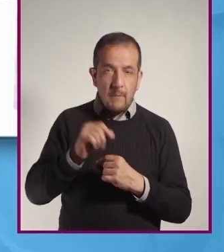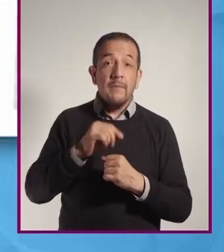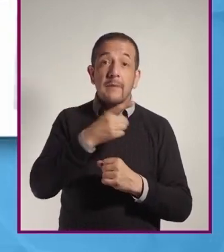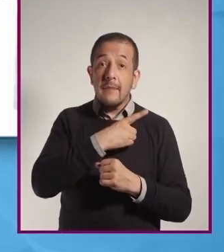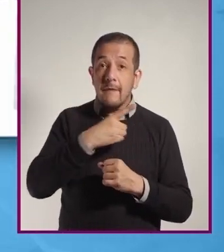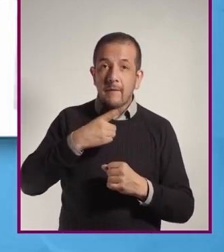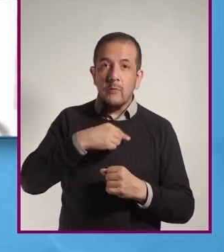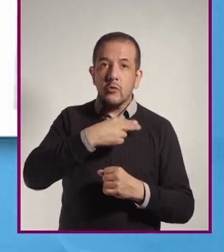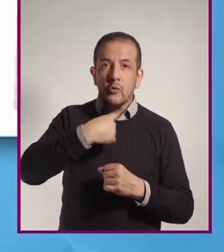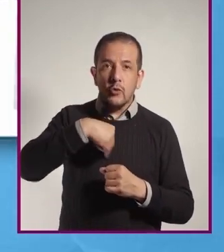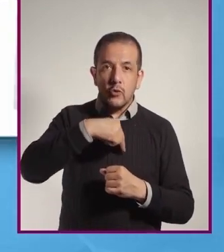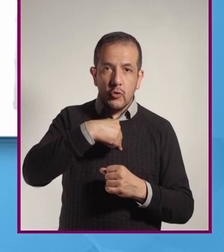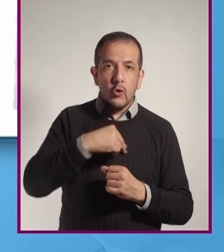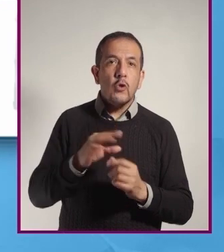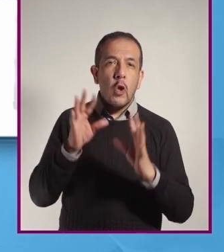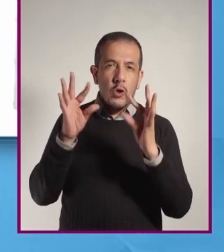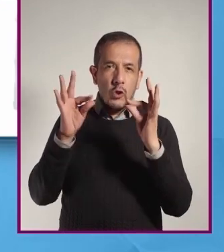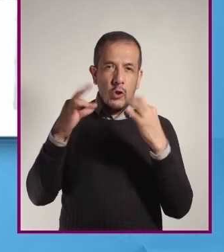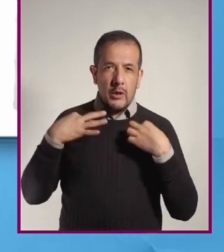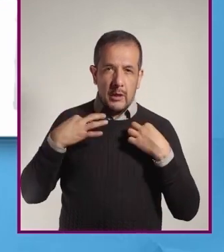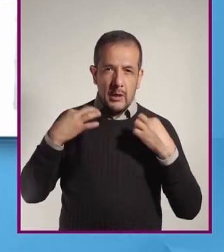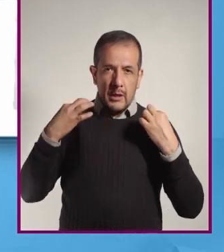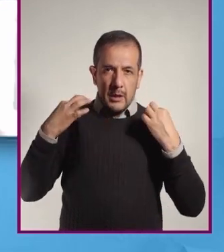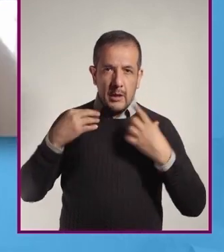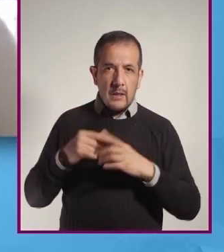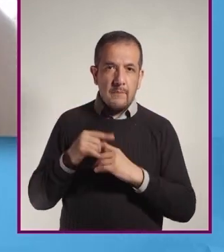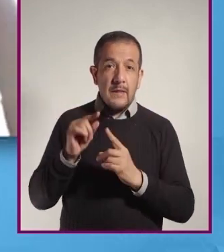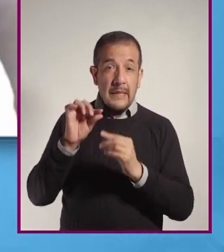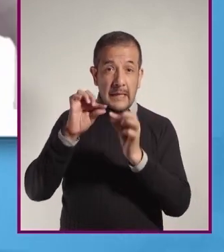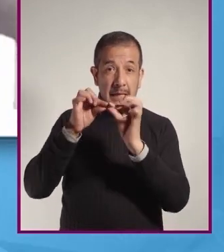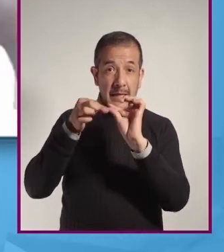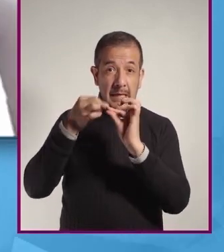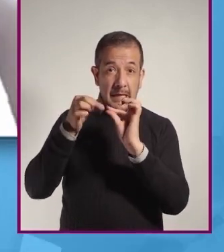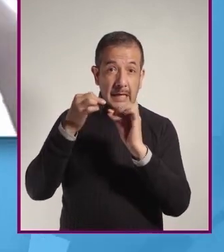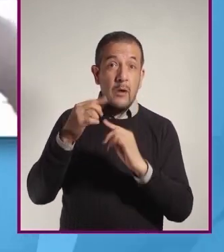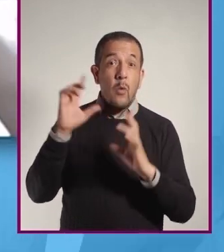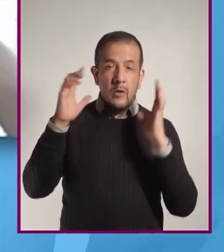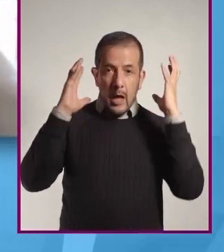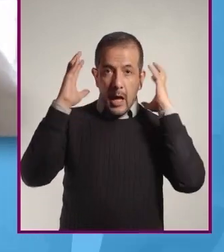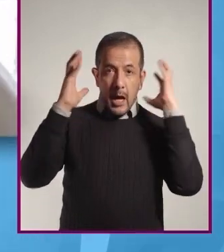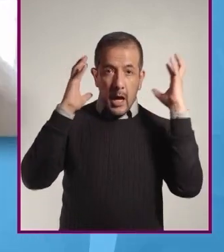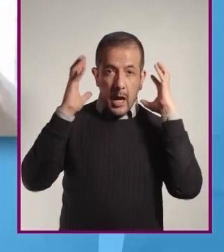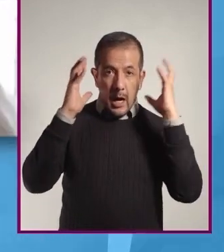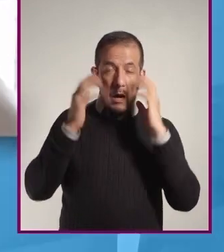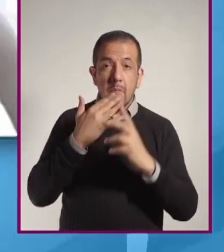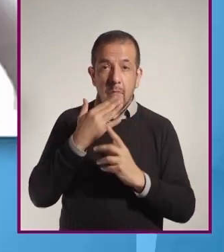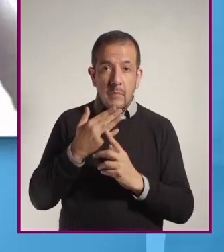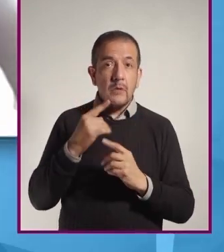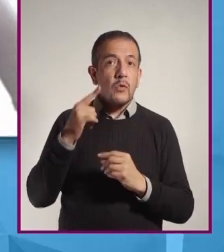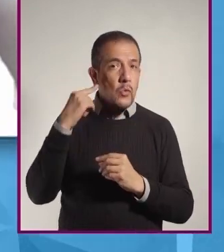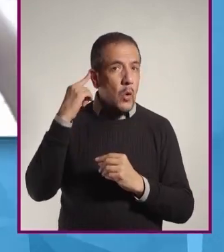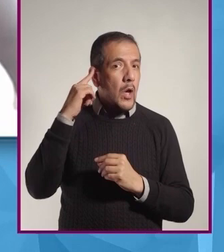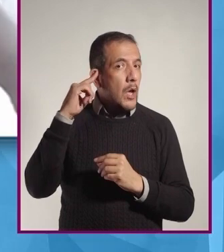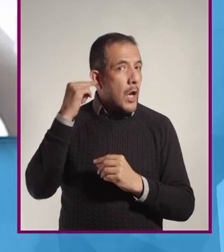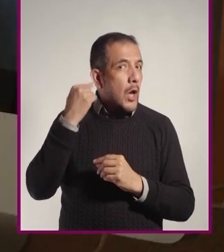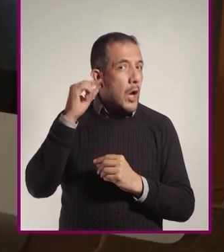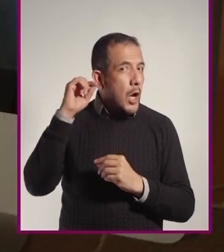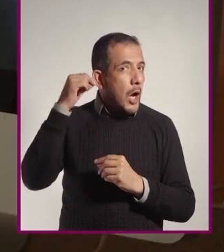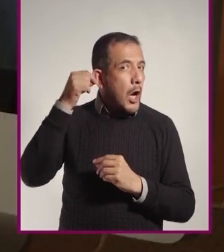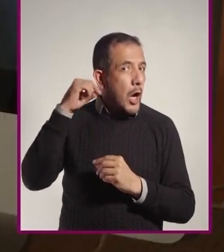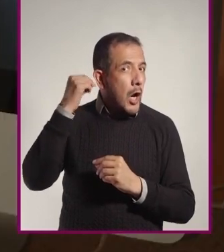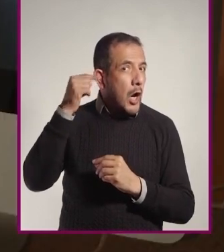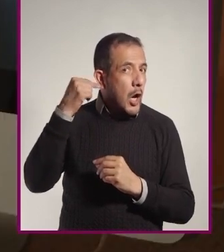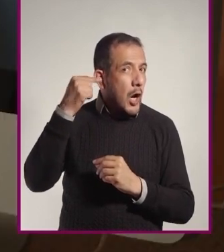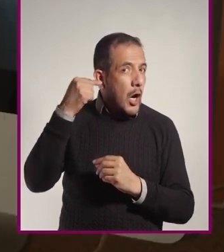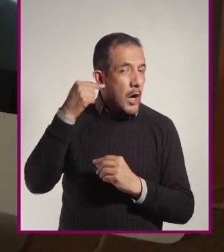mejor es agarrar una tela, toalla, una cosa así, alrededor del dedo y en la ducha, en la regadera, limpiar nada más la